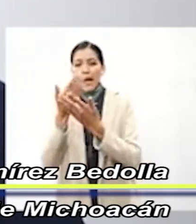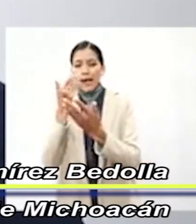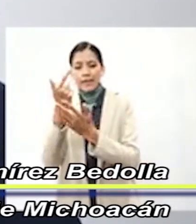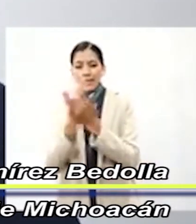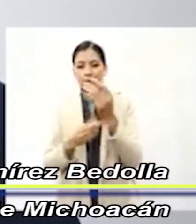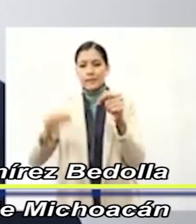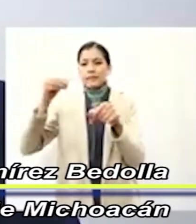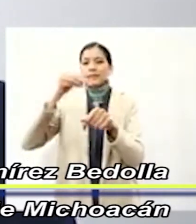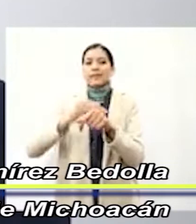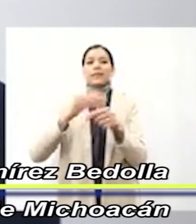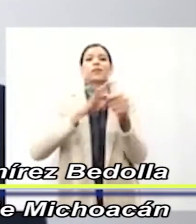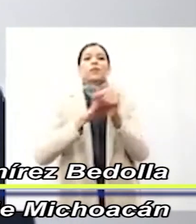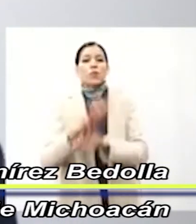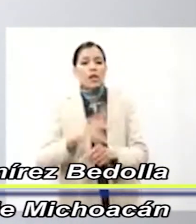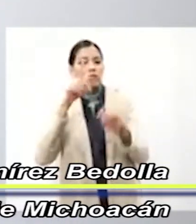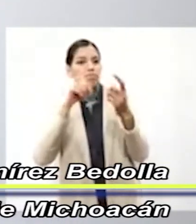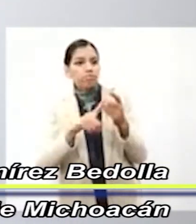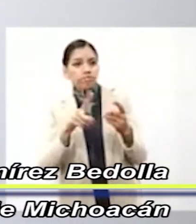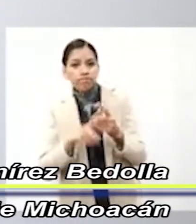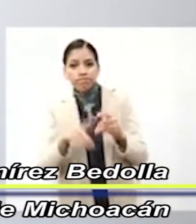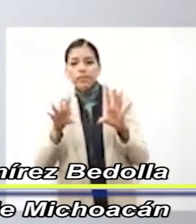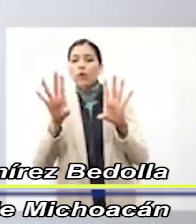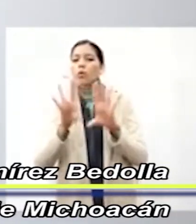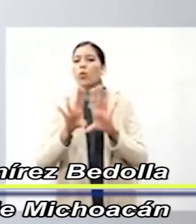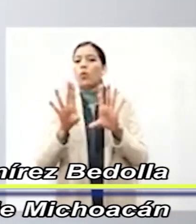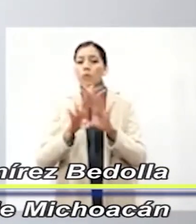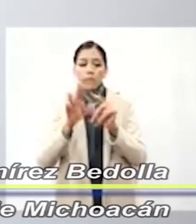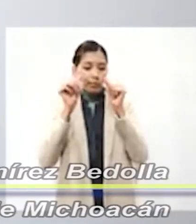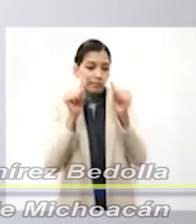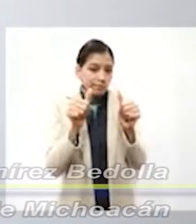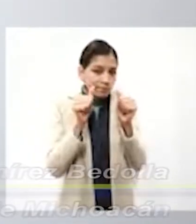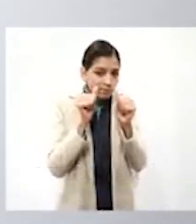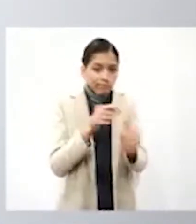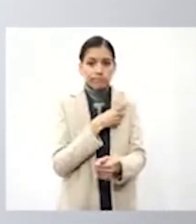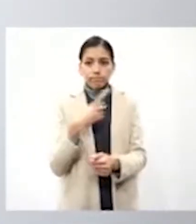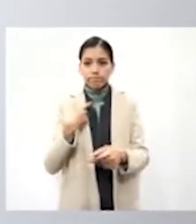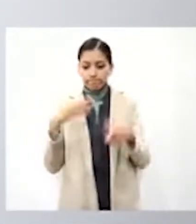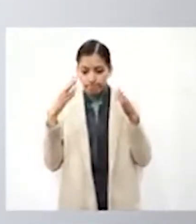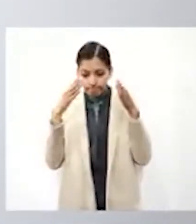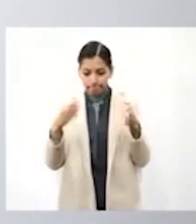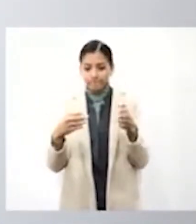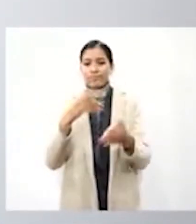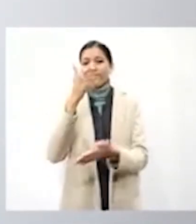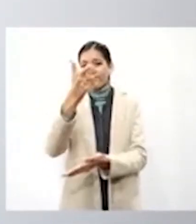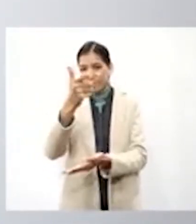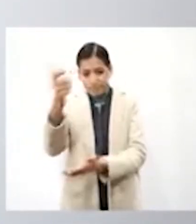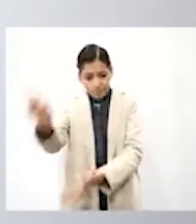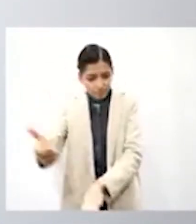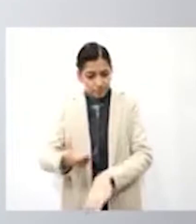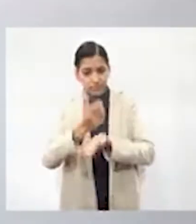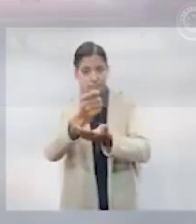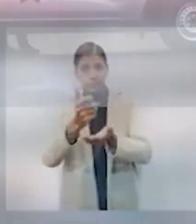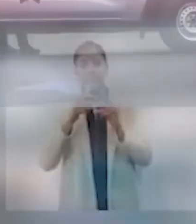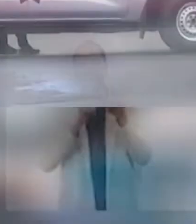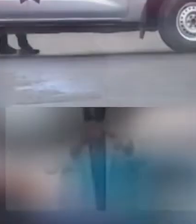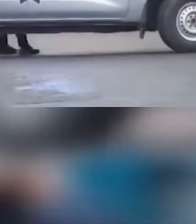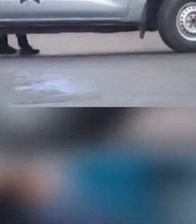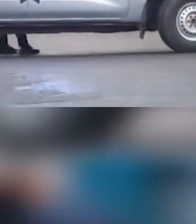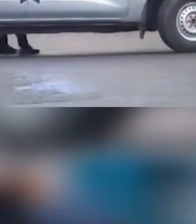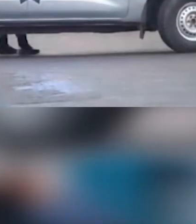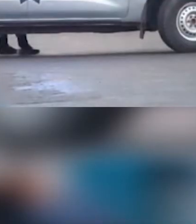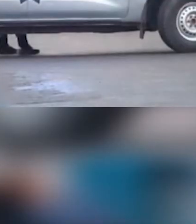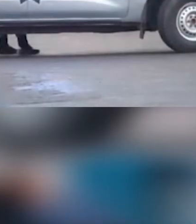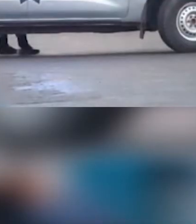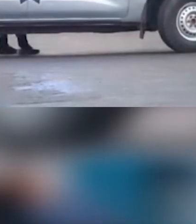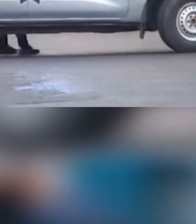de donde como estrategia tenemos que enfocar los recursos ramírez bedolla indicó que los municipios tendrán la obligación